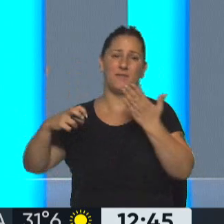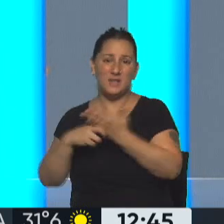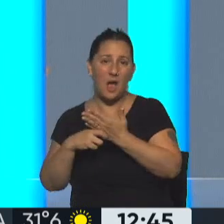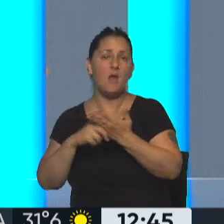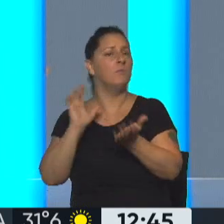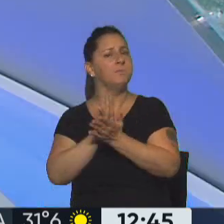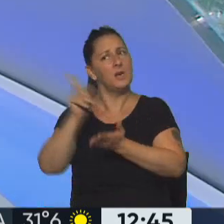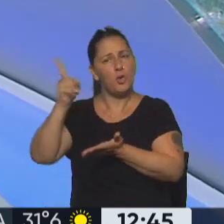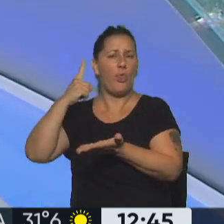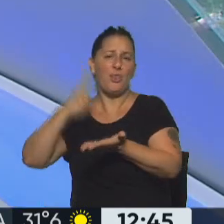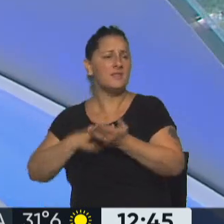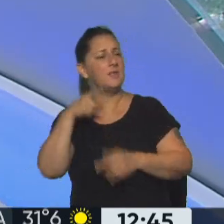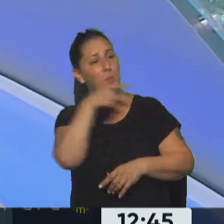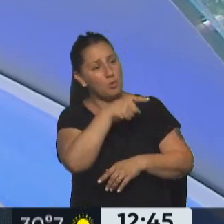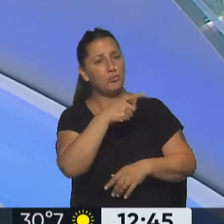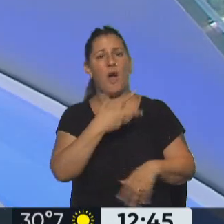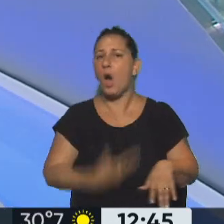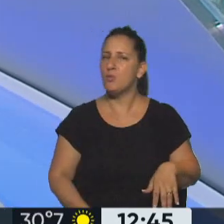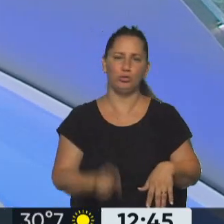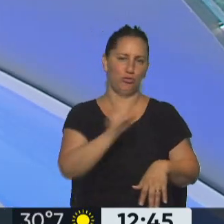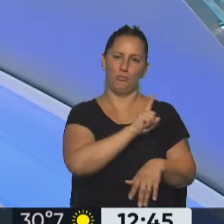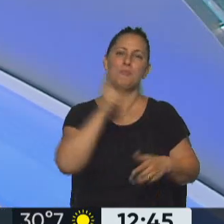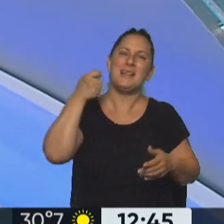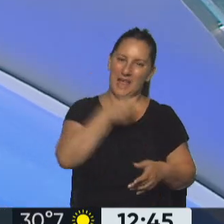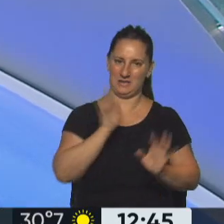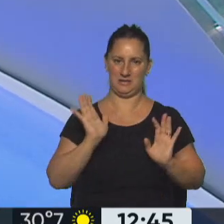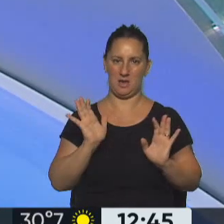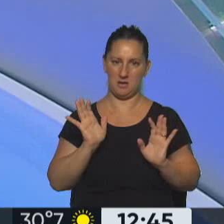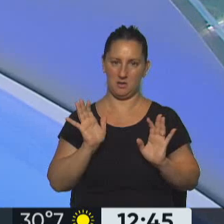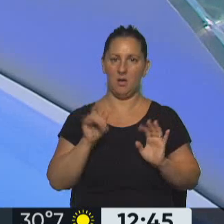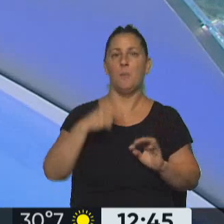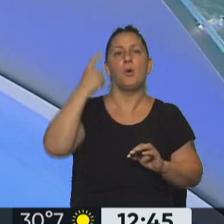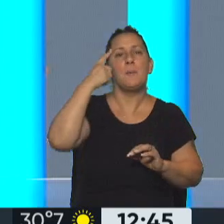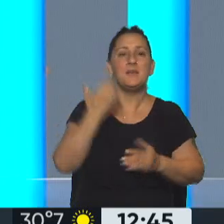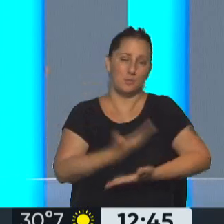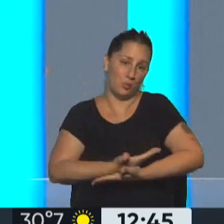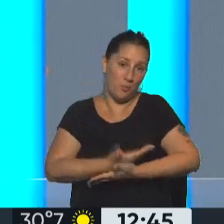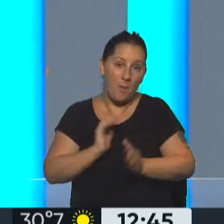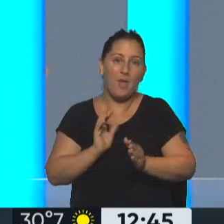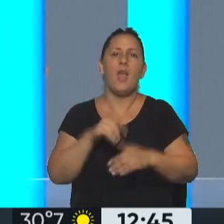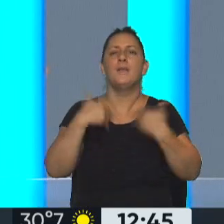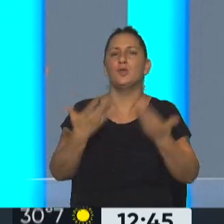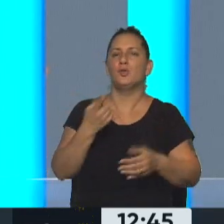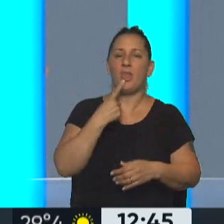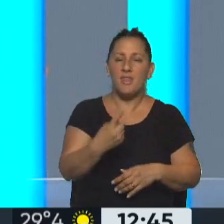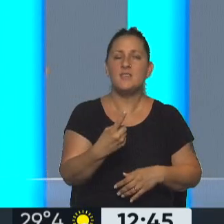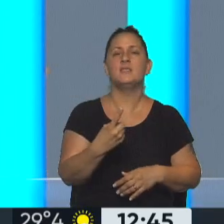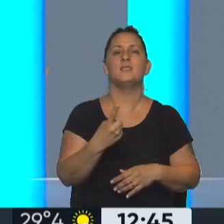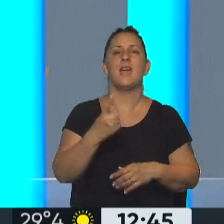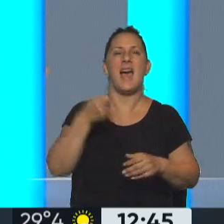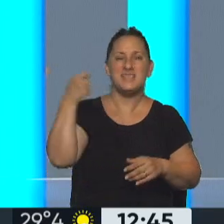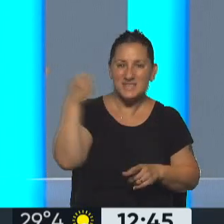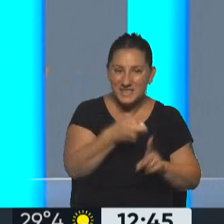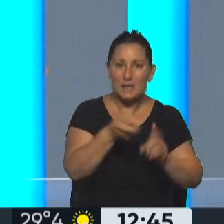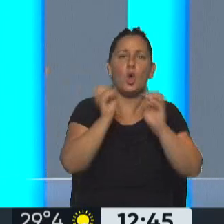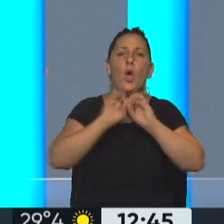mataste a ese supuesto bebé que tenías adentro porque entienden que su bebé y califican como homicidio